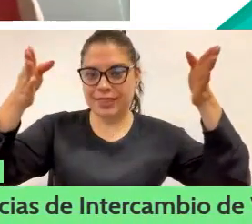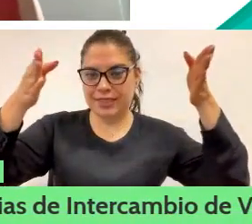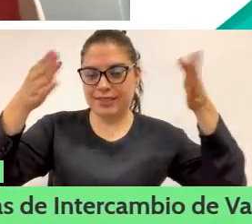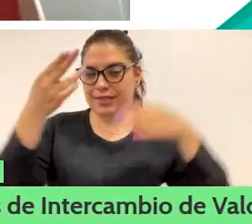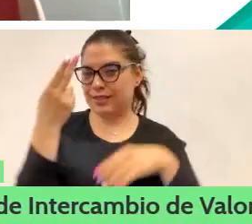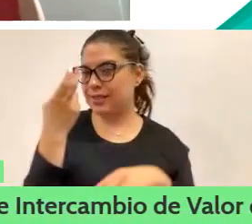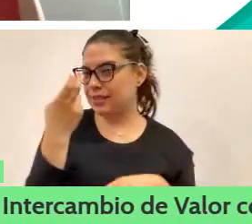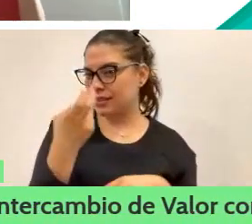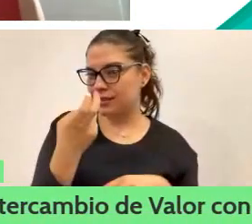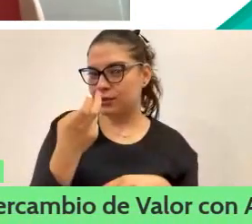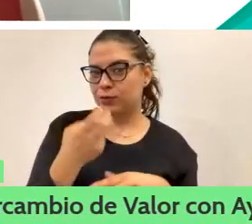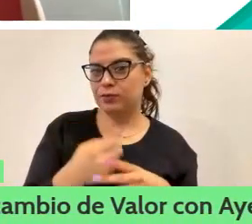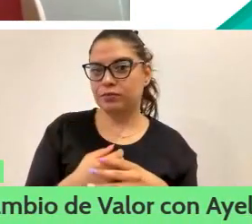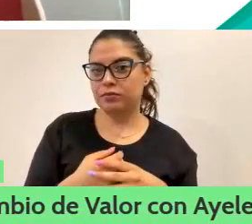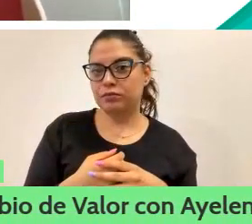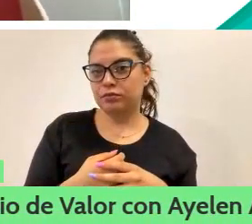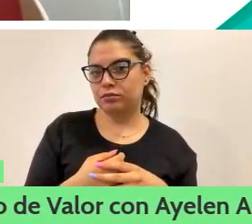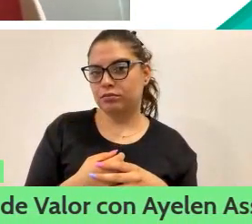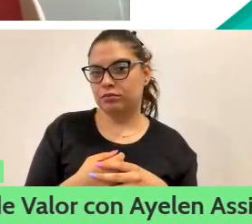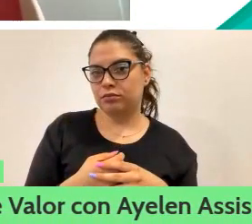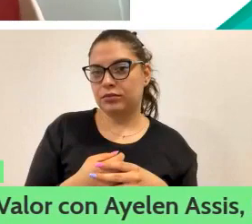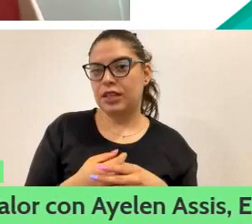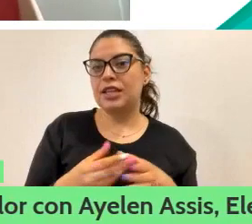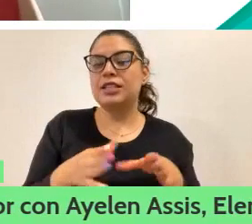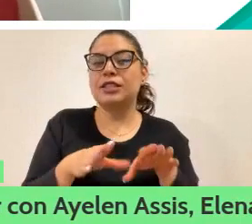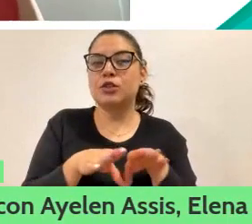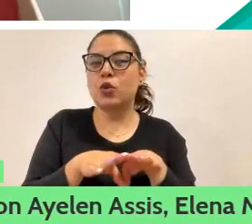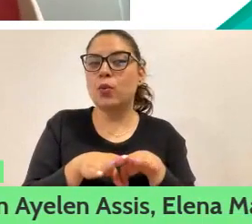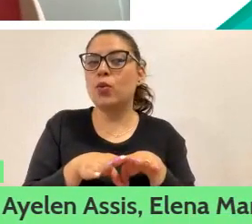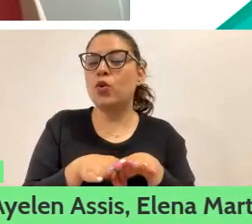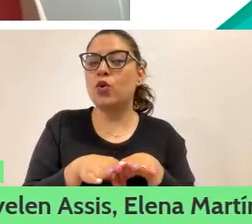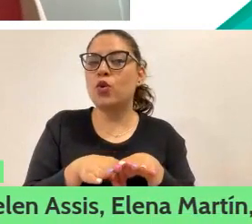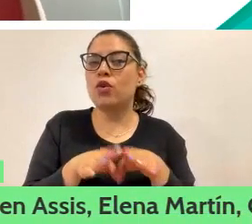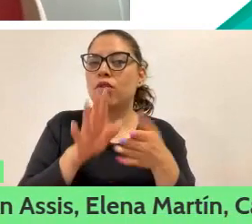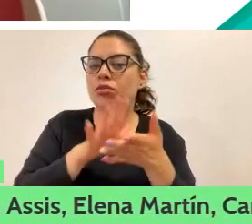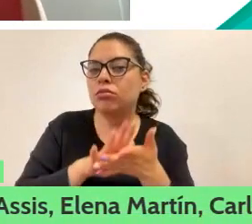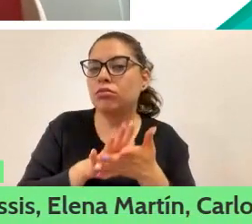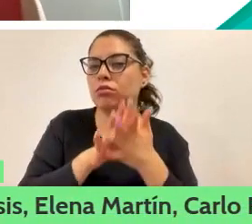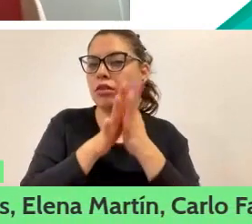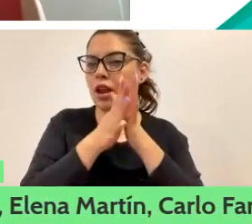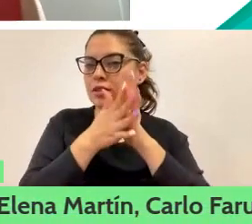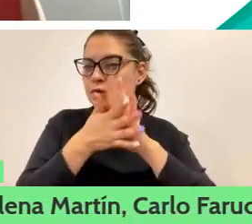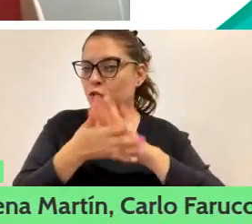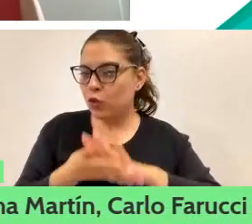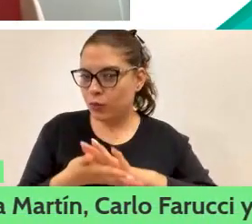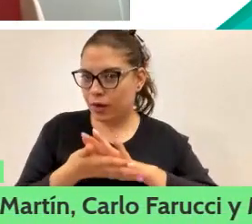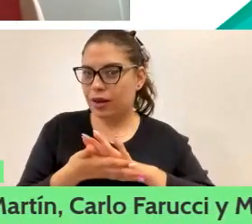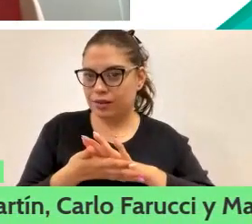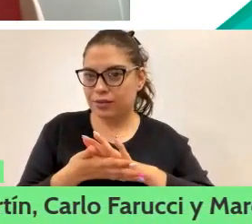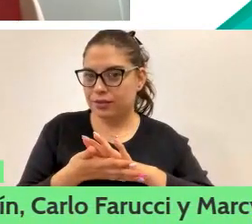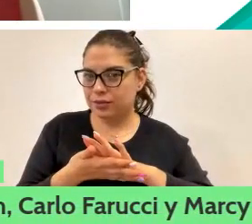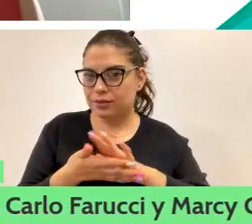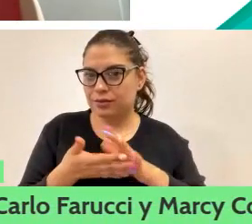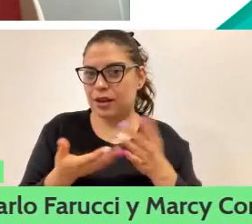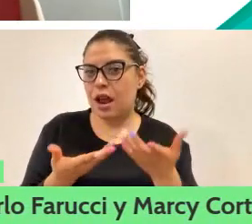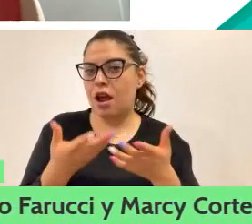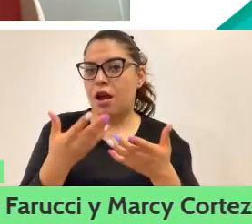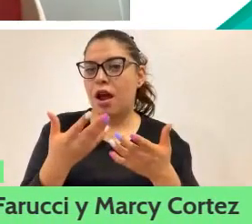Y diría que es darle la vuelta a la tortilla, ¿no? Como decimos en España. En lugar de automáticamente, muchas